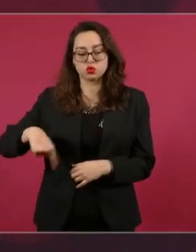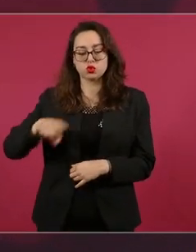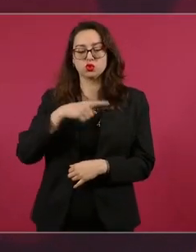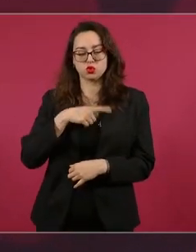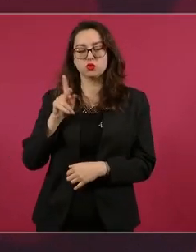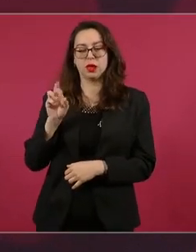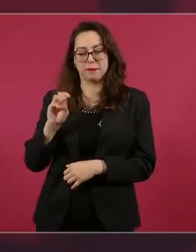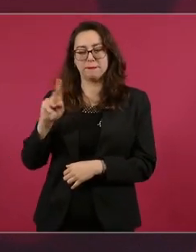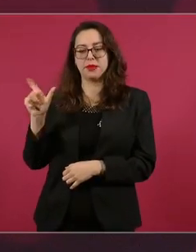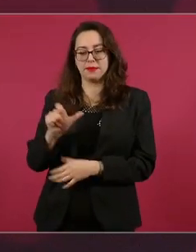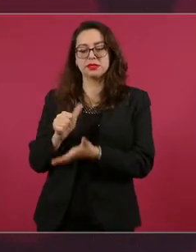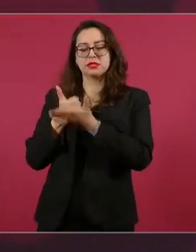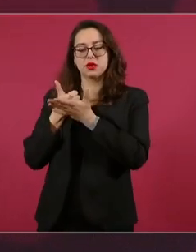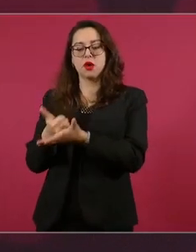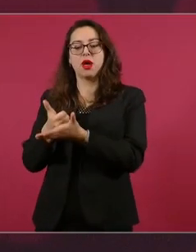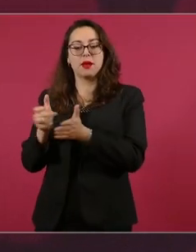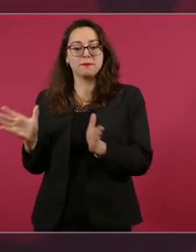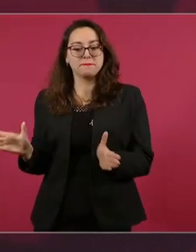ley,